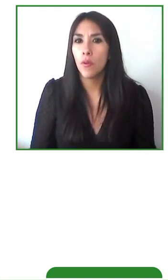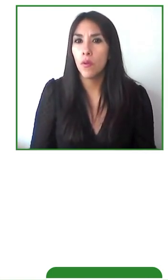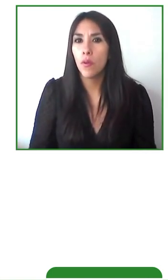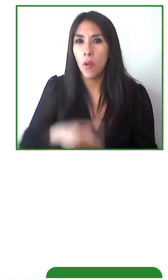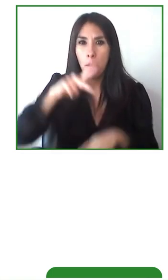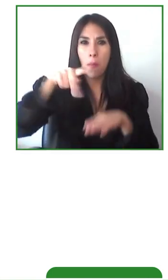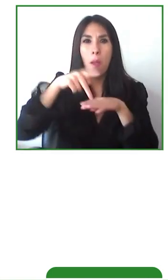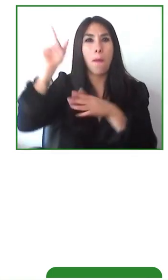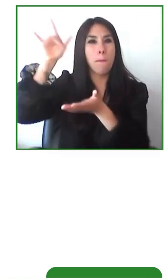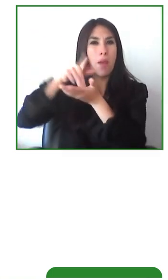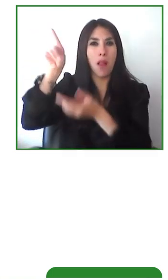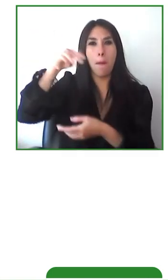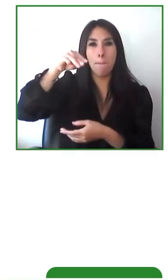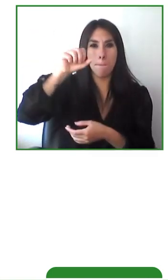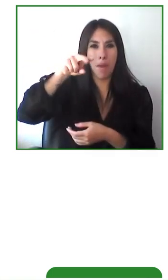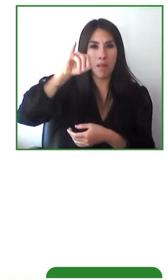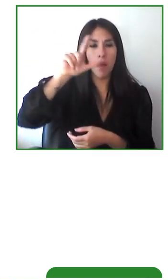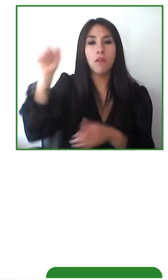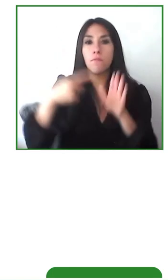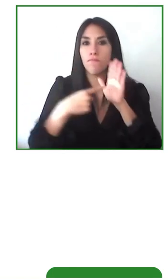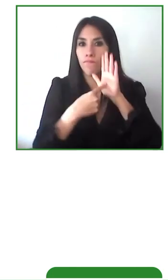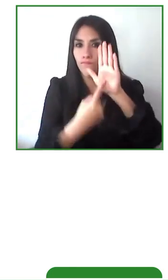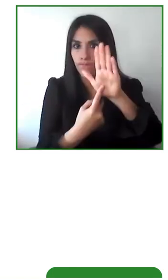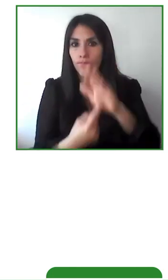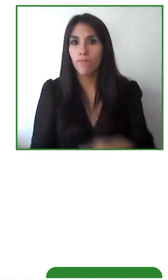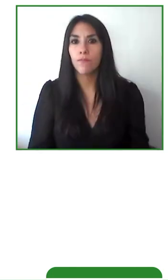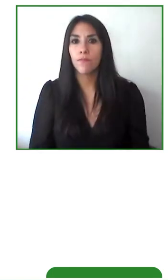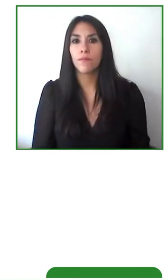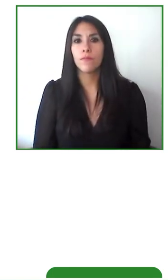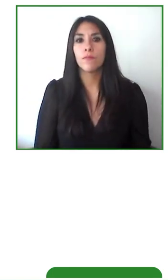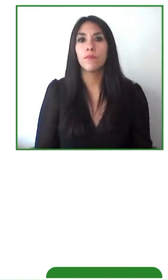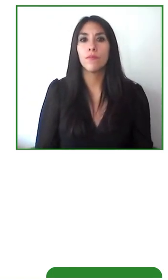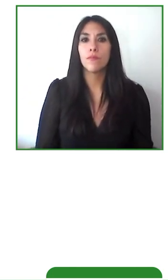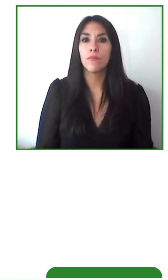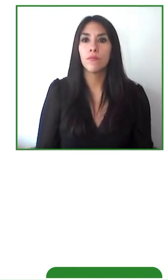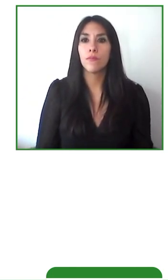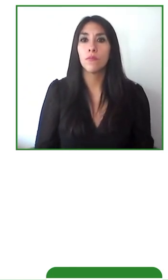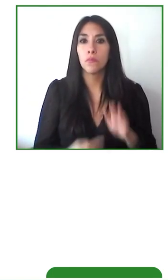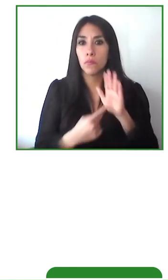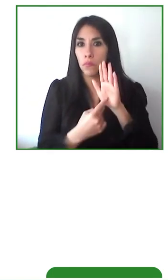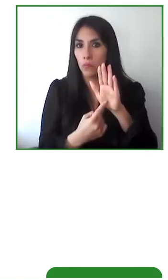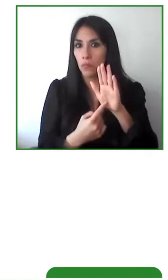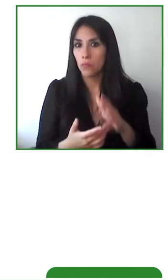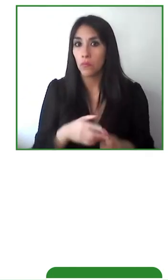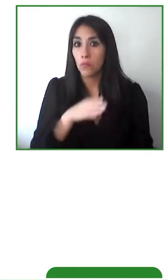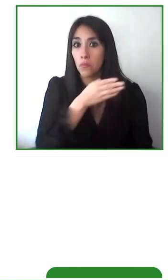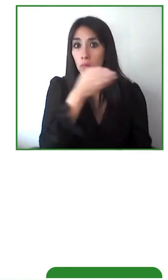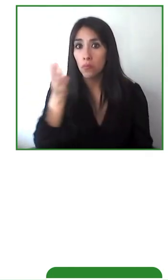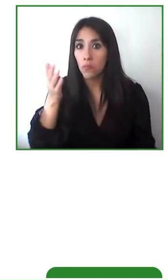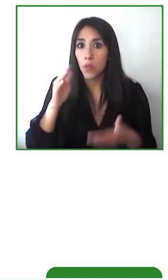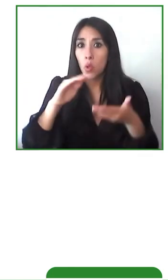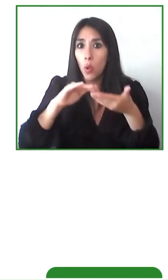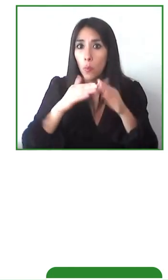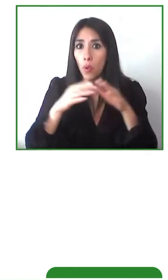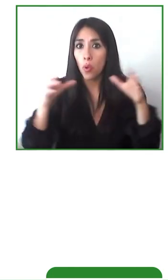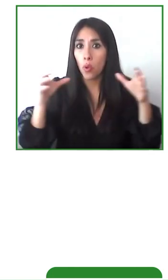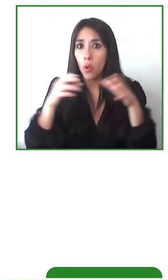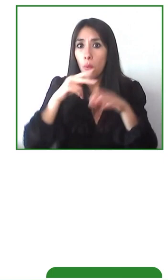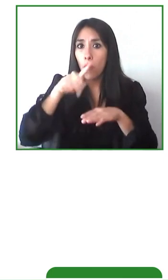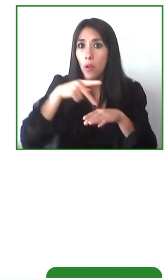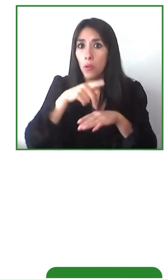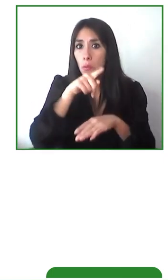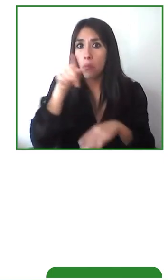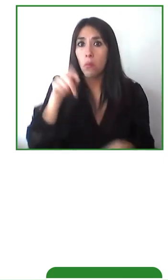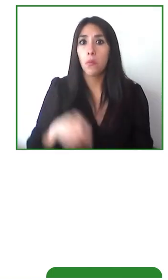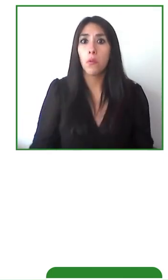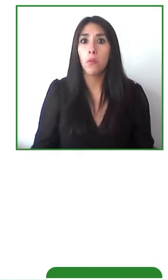mostramos lo que la comunidad de Manila, lo que hayan hecho con estas historias, y las mostramos a